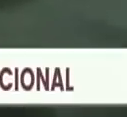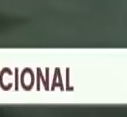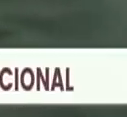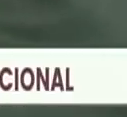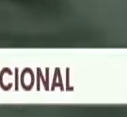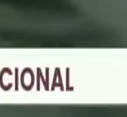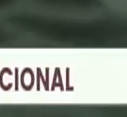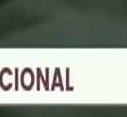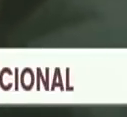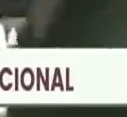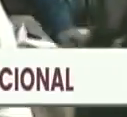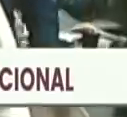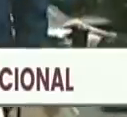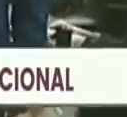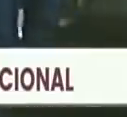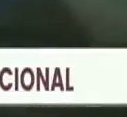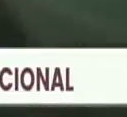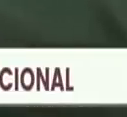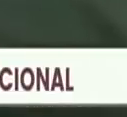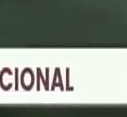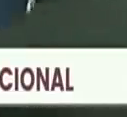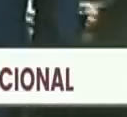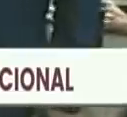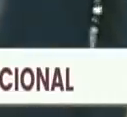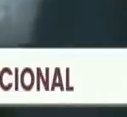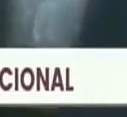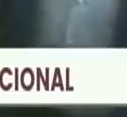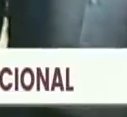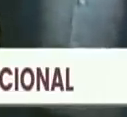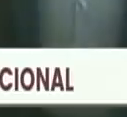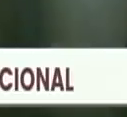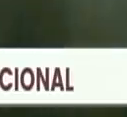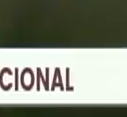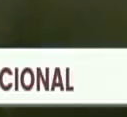Ministerio Público. Son 6 proyectos